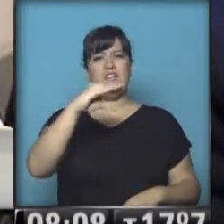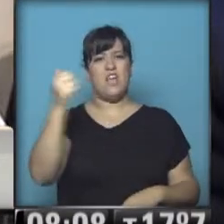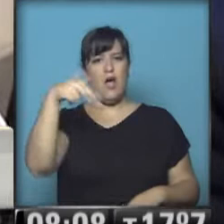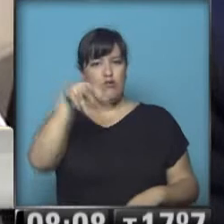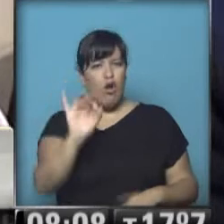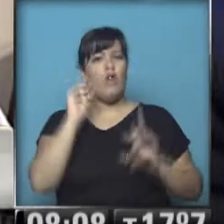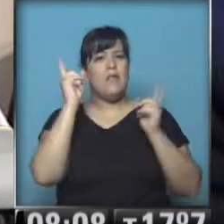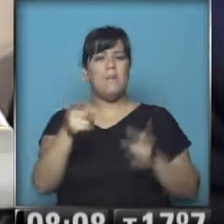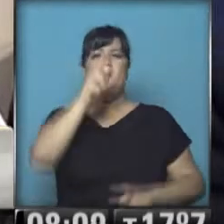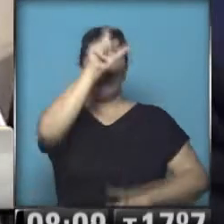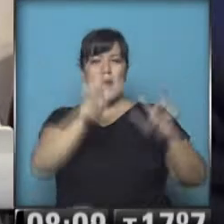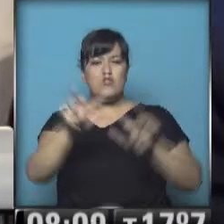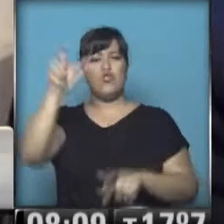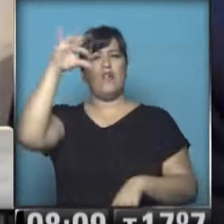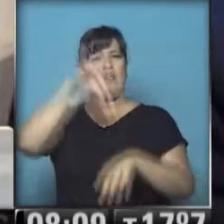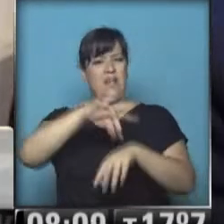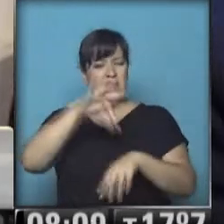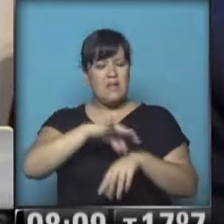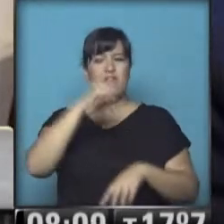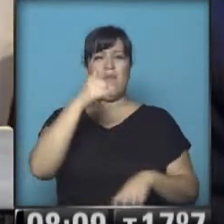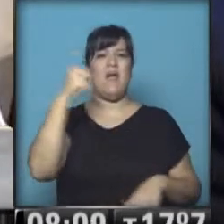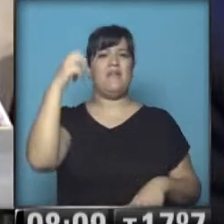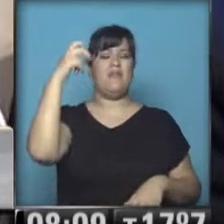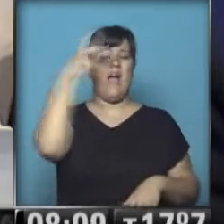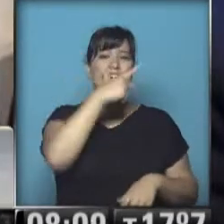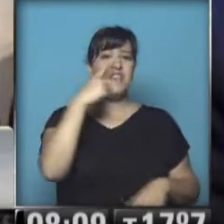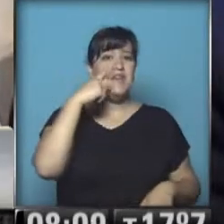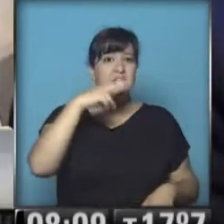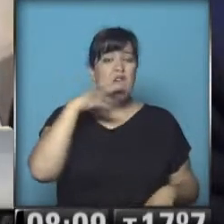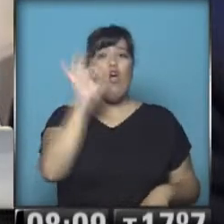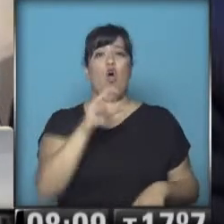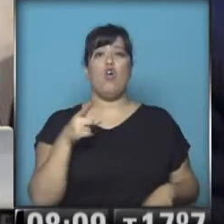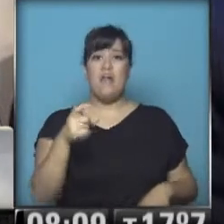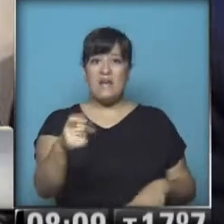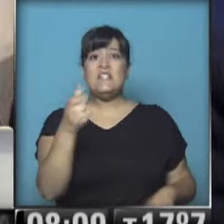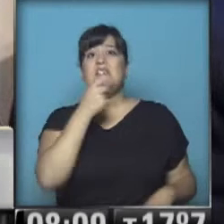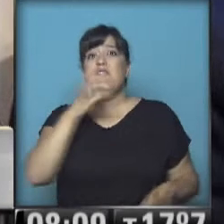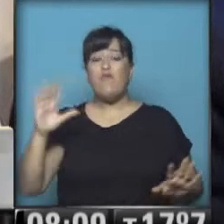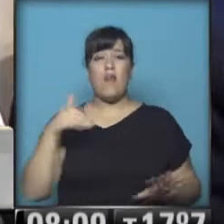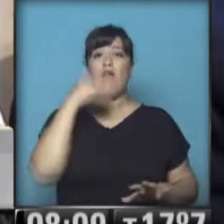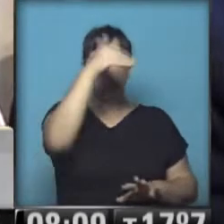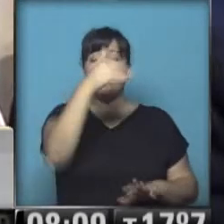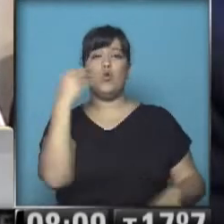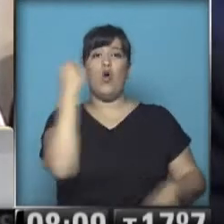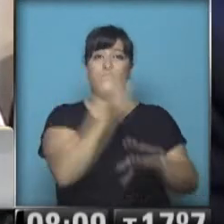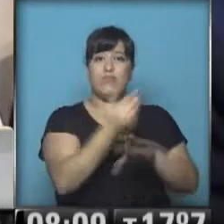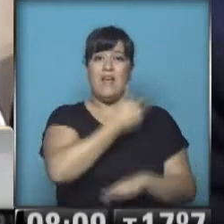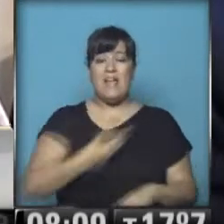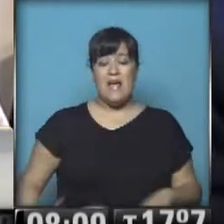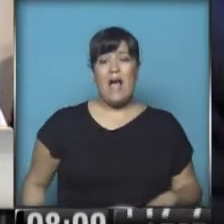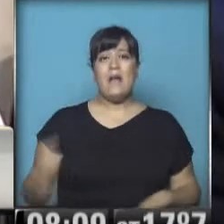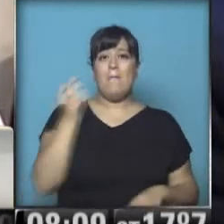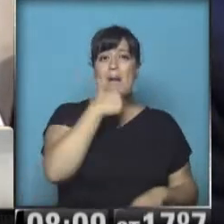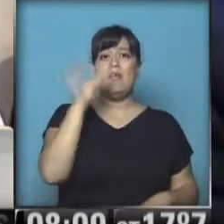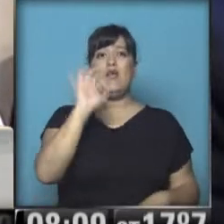con hb y con cáncer sosteniendo que en caso de que más o macri accederán a la presidencia iban a morir